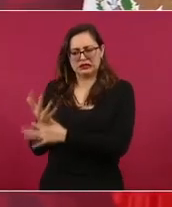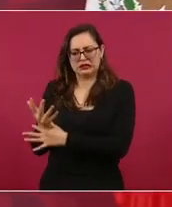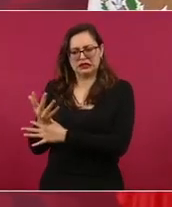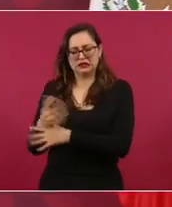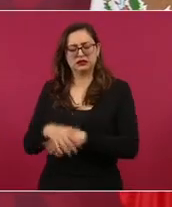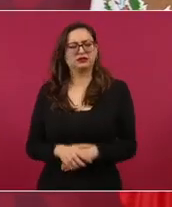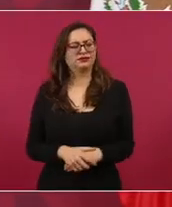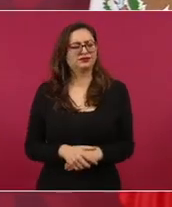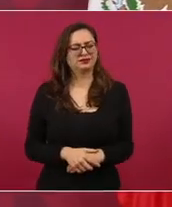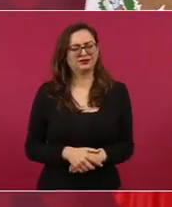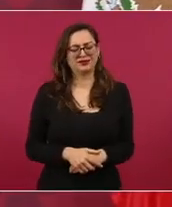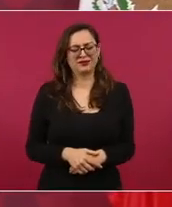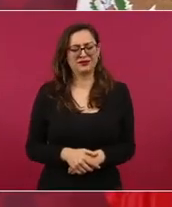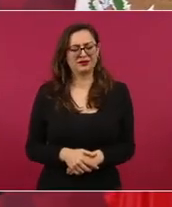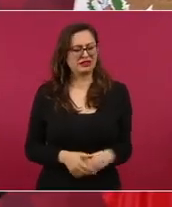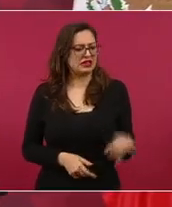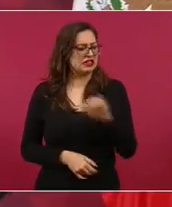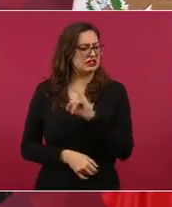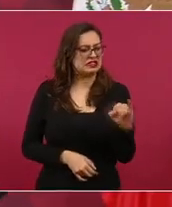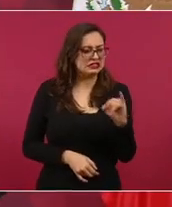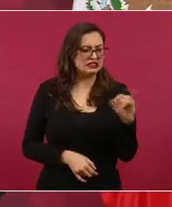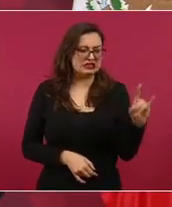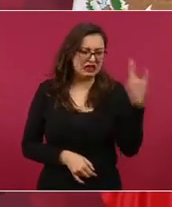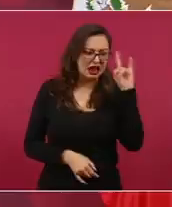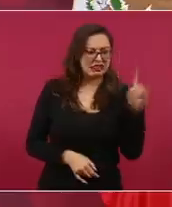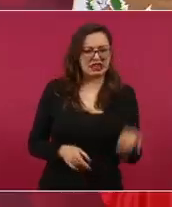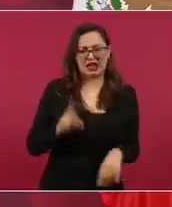ser de izquierda o ser de derecha,